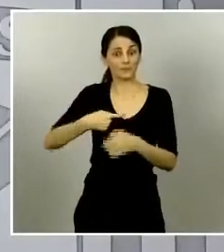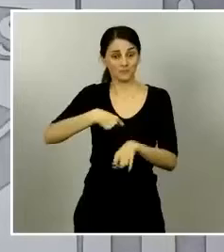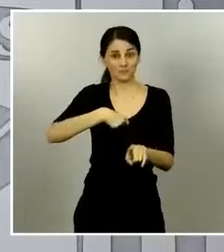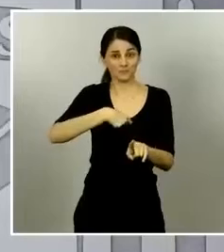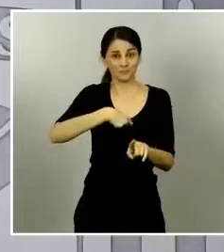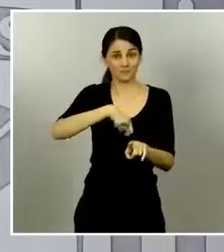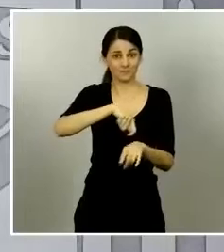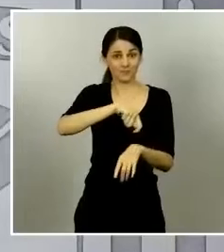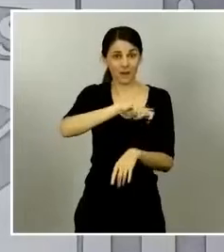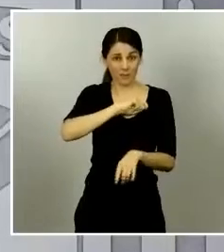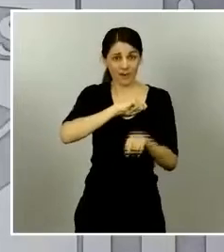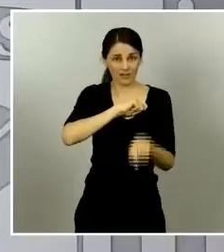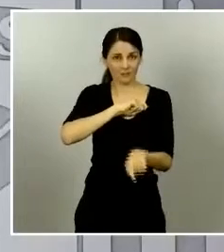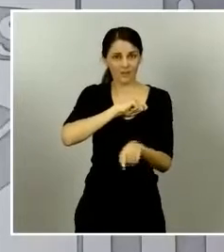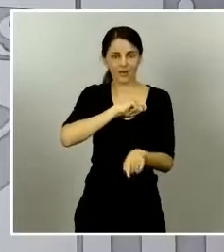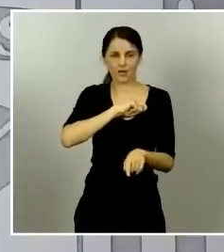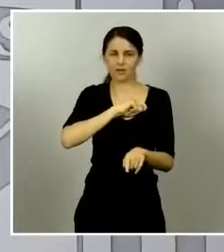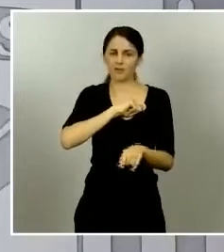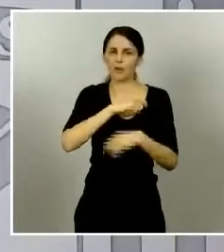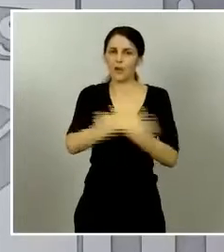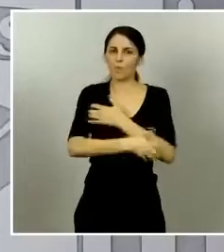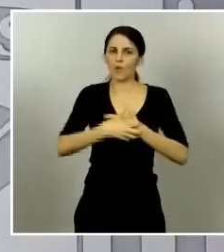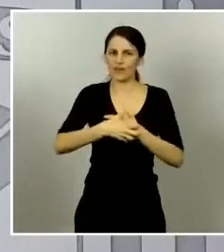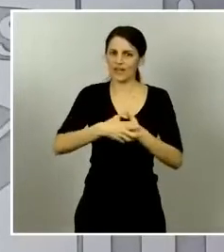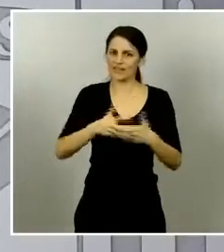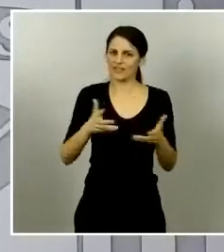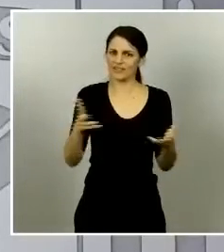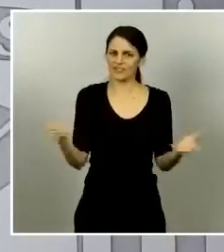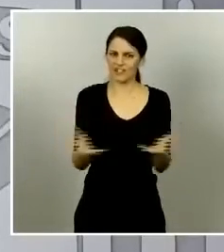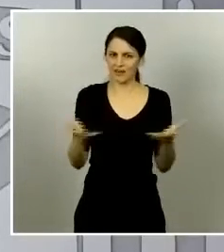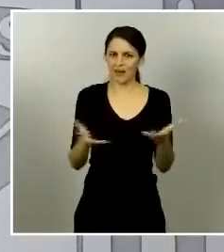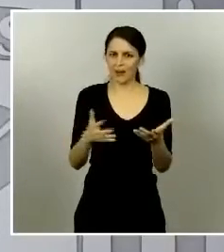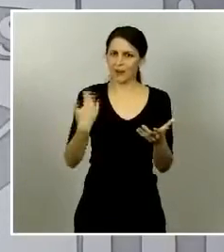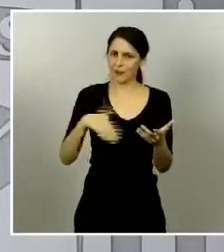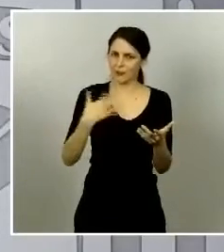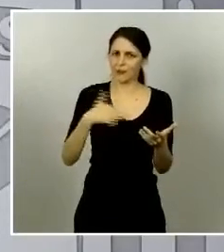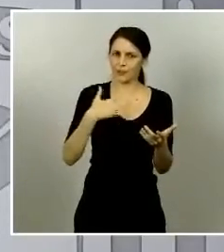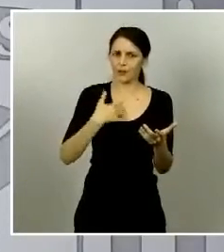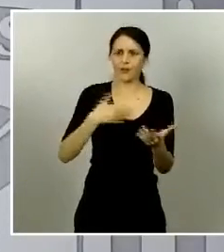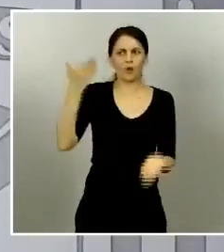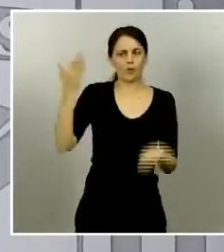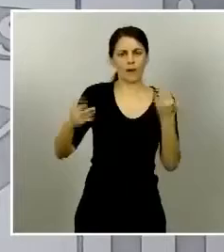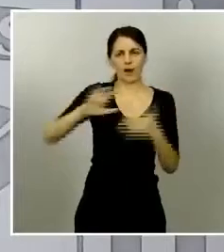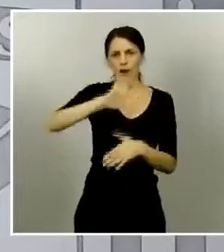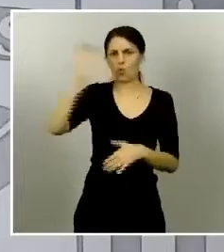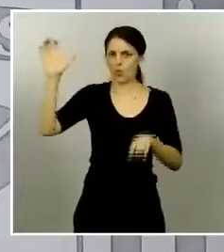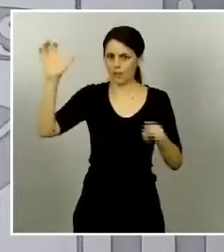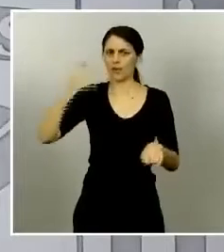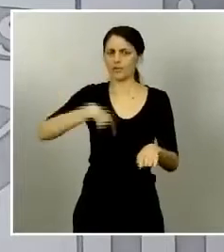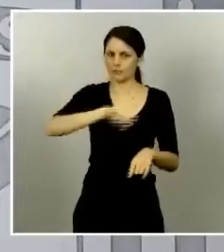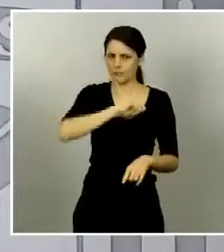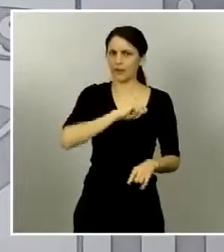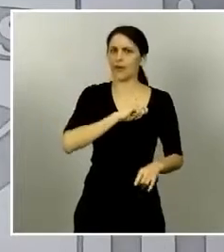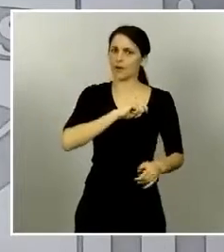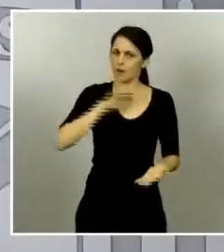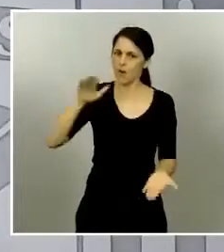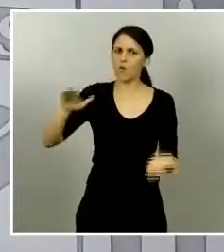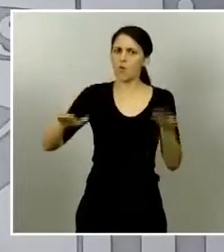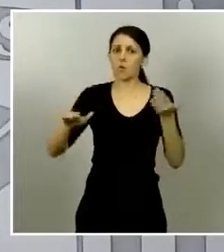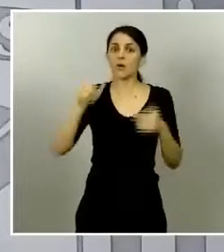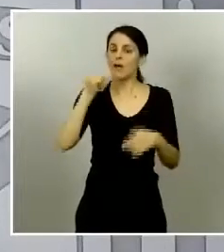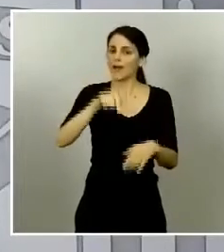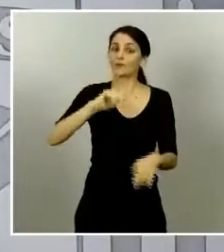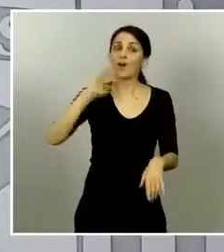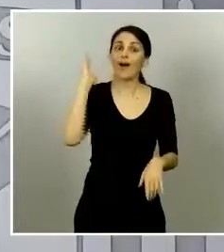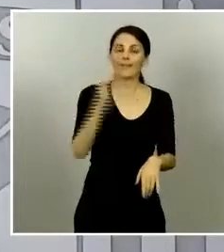largo de las últimas semanas, que nuestro país tiene una de las tasas de pobreza severa más elevadas de la Unión Europea. Y esto tiene un